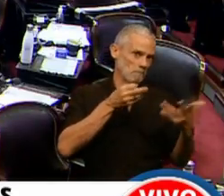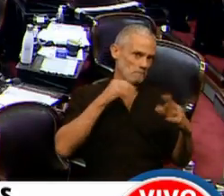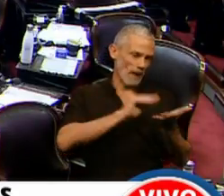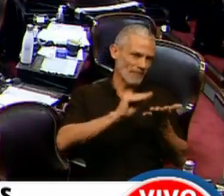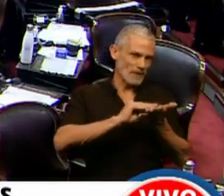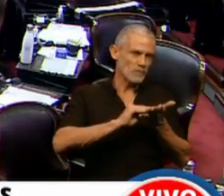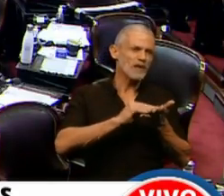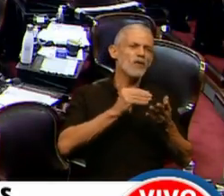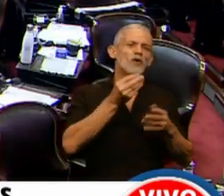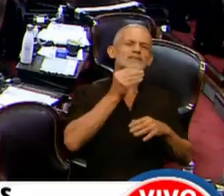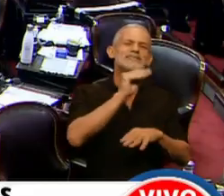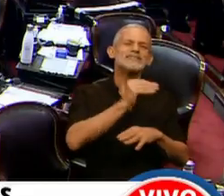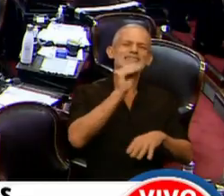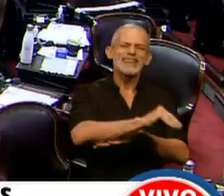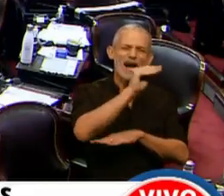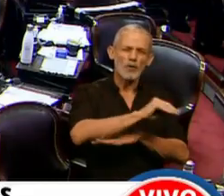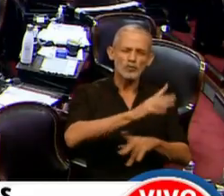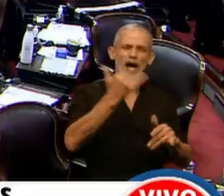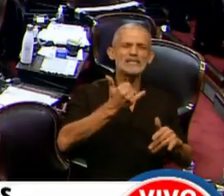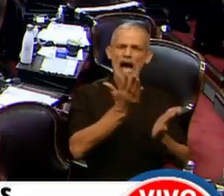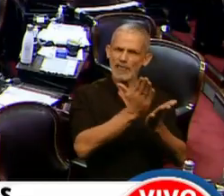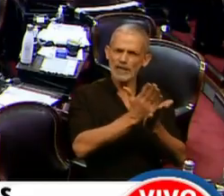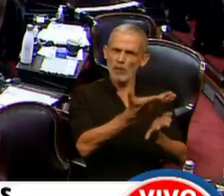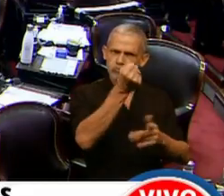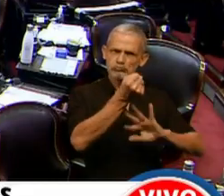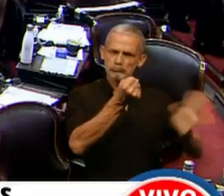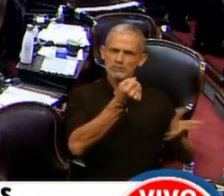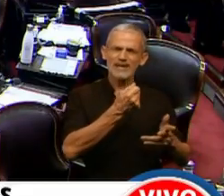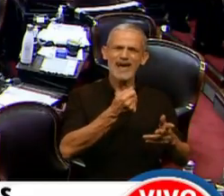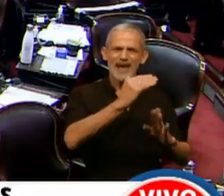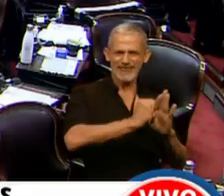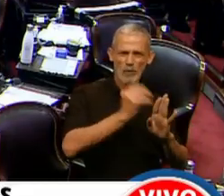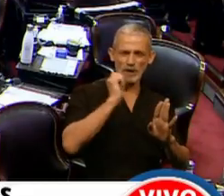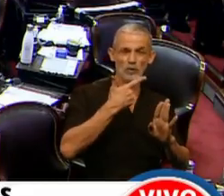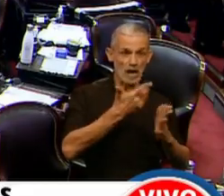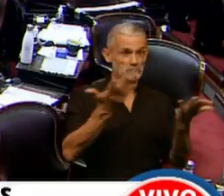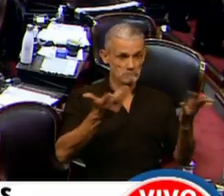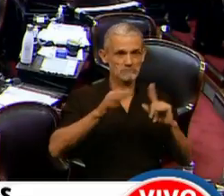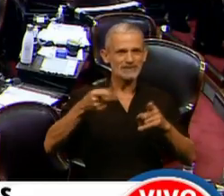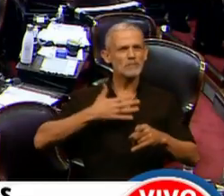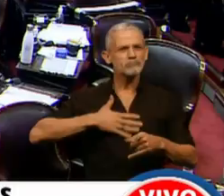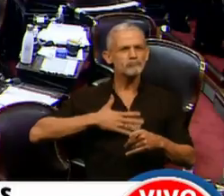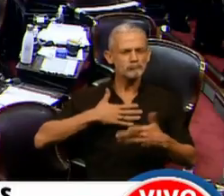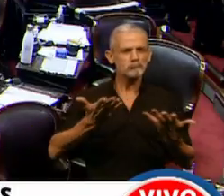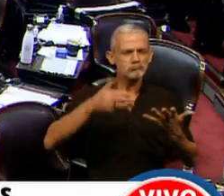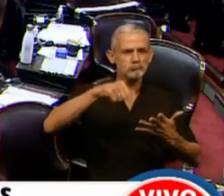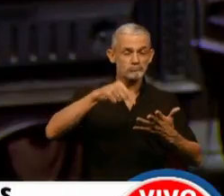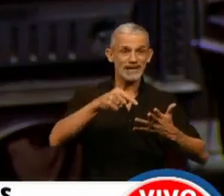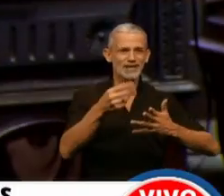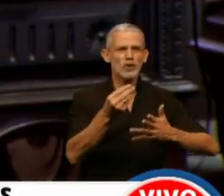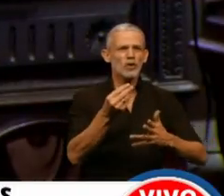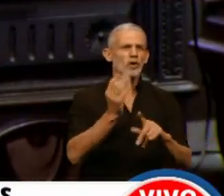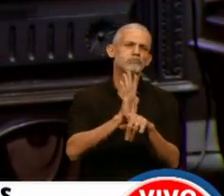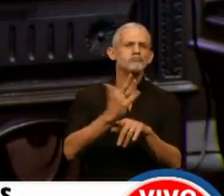diputados de santa cruz que ya tienen el derecho adquirido y celebrar qué esta es una